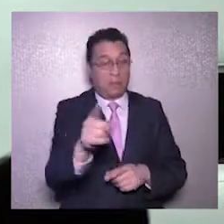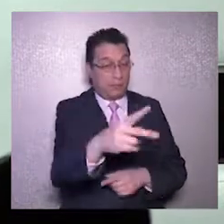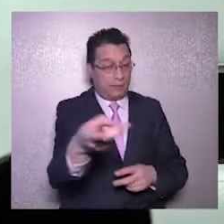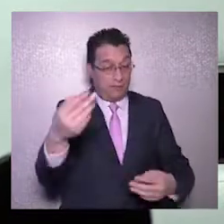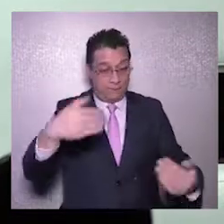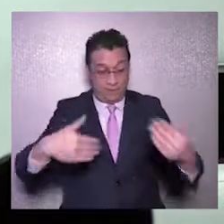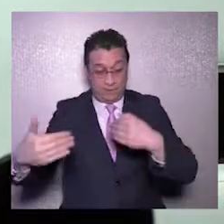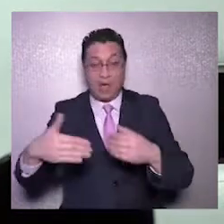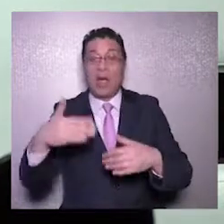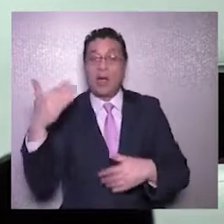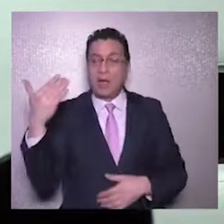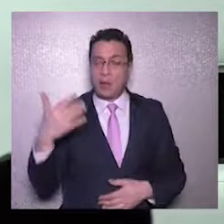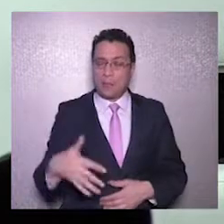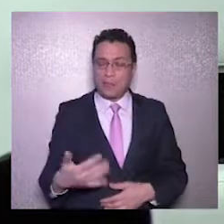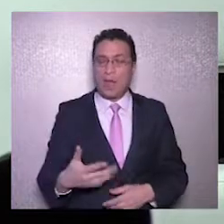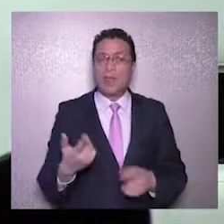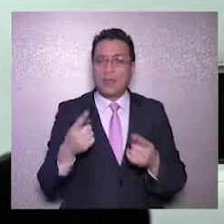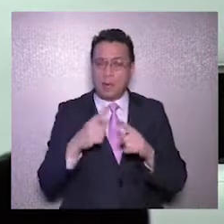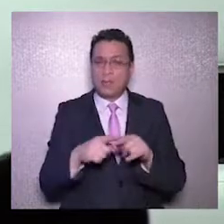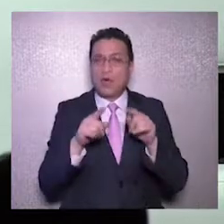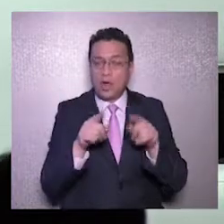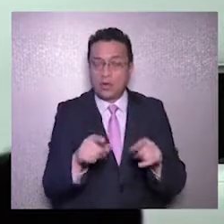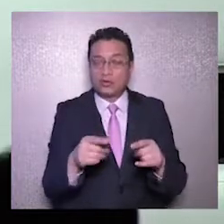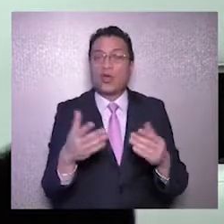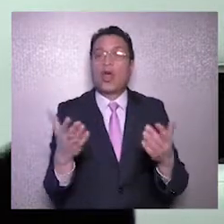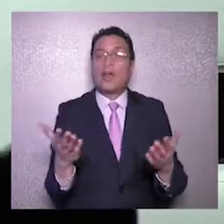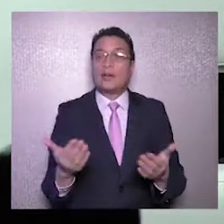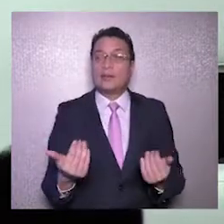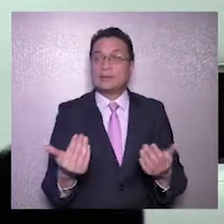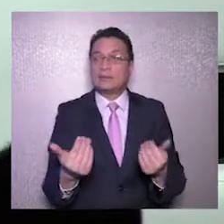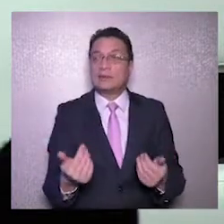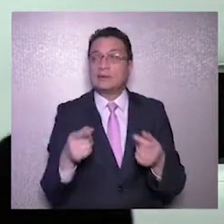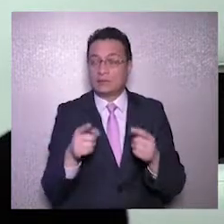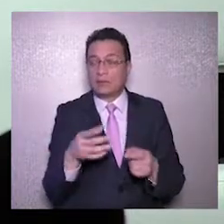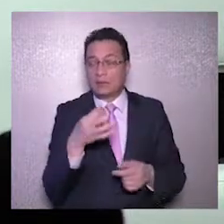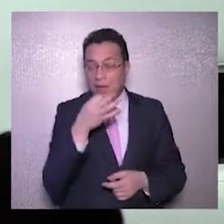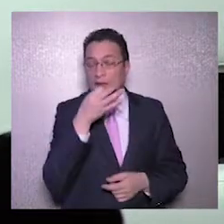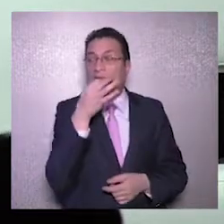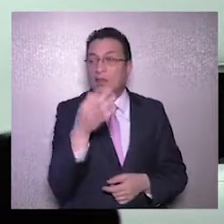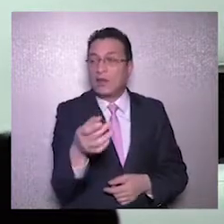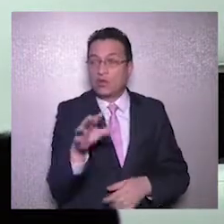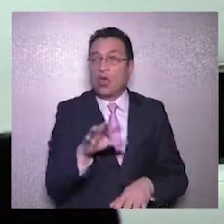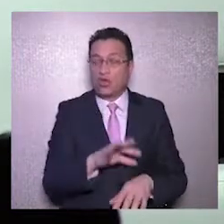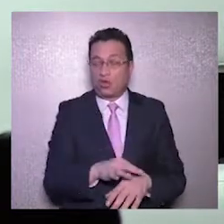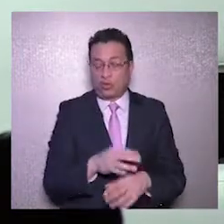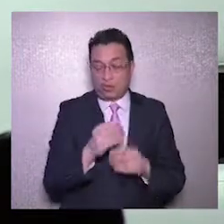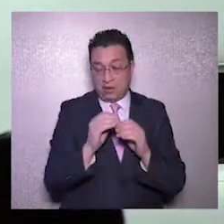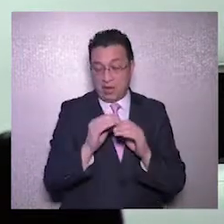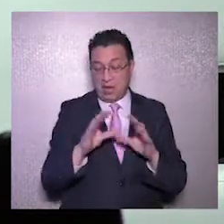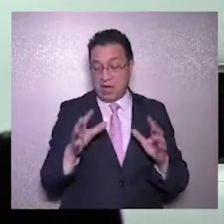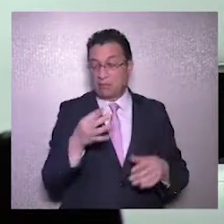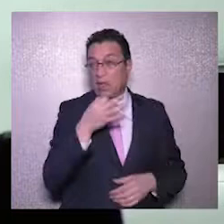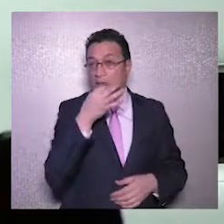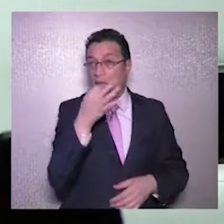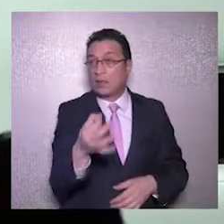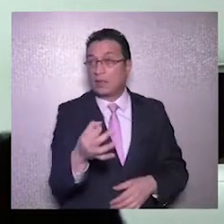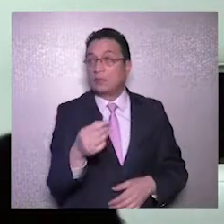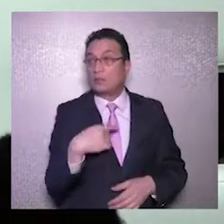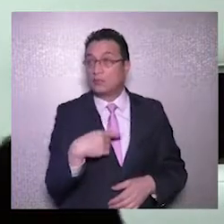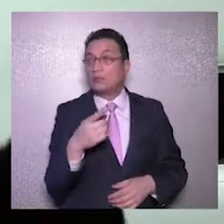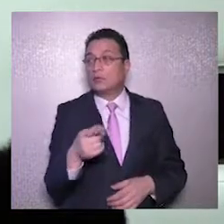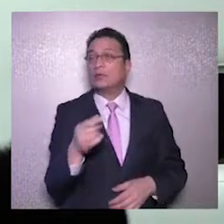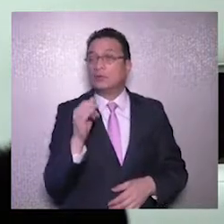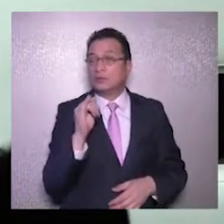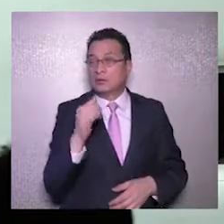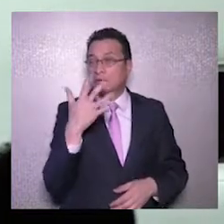esenciales. Y para eso se requiere, sí, y lo dijo el doctor Friedman muy clarito en esas 5